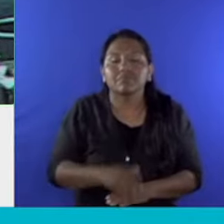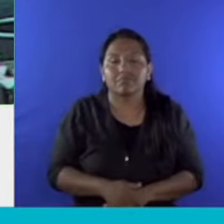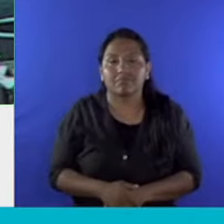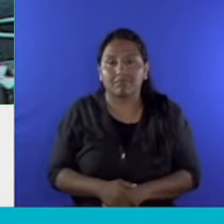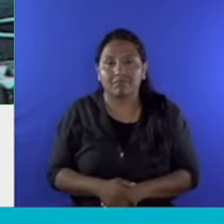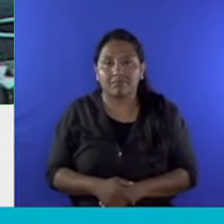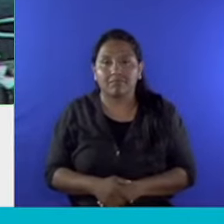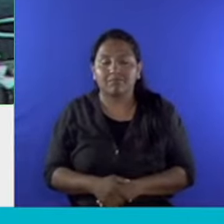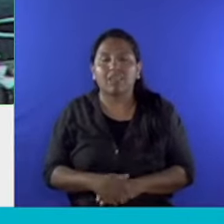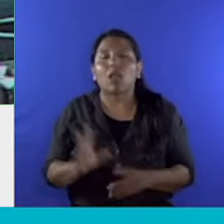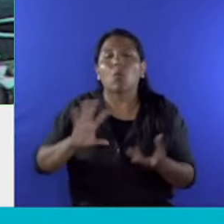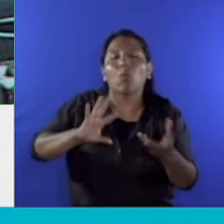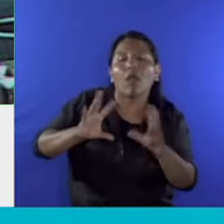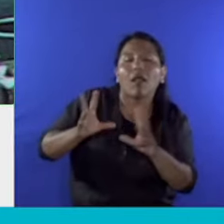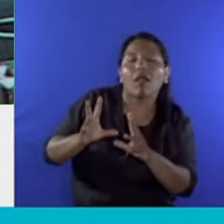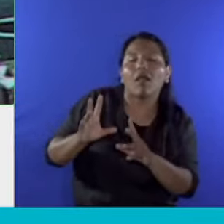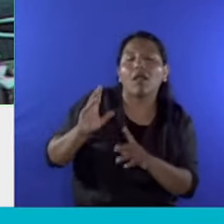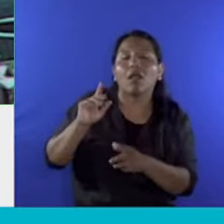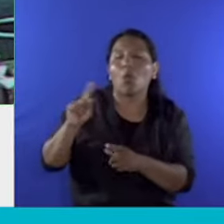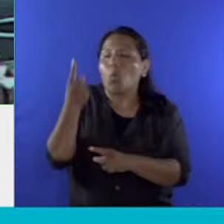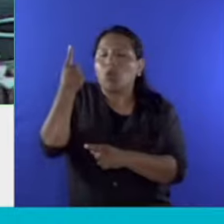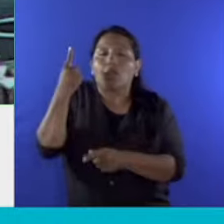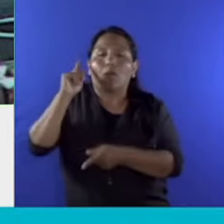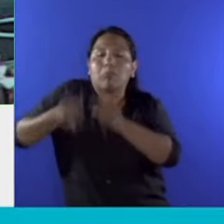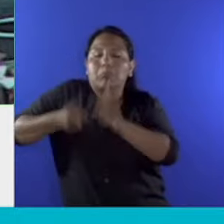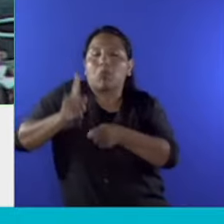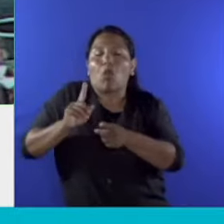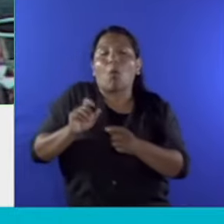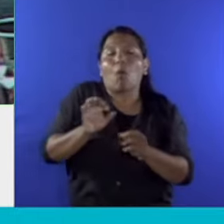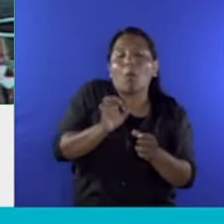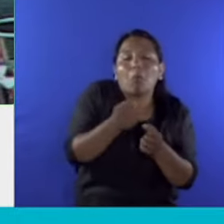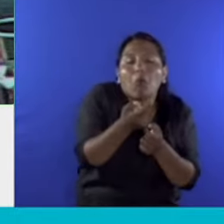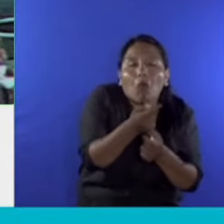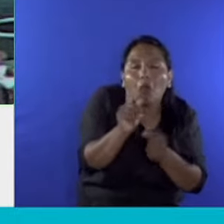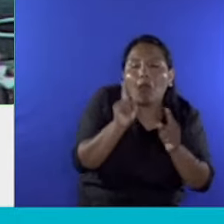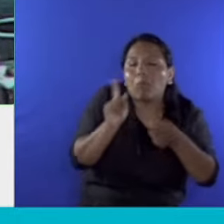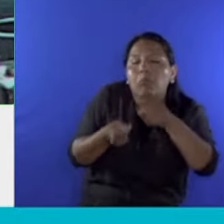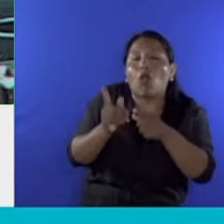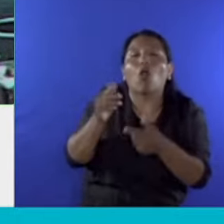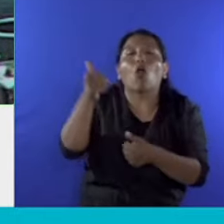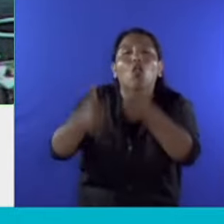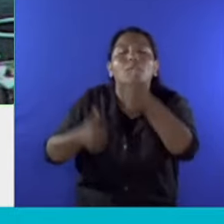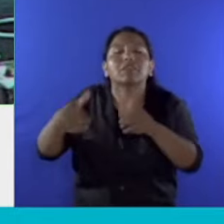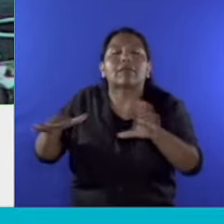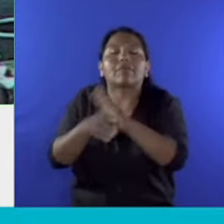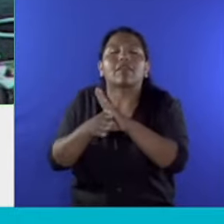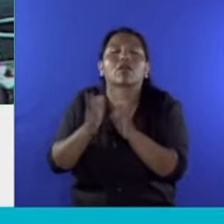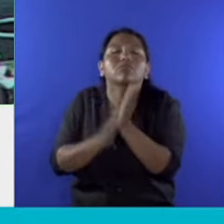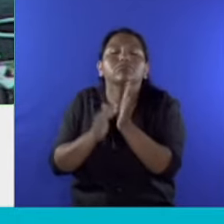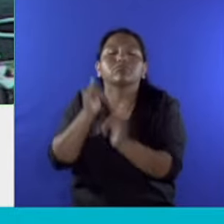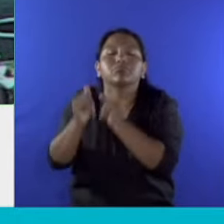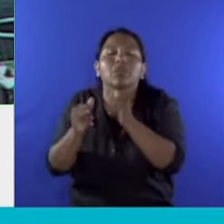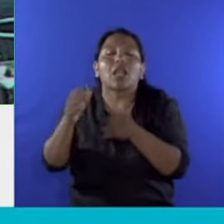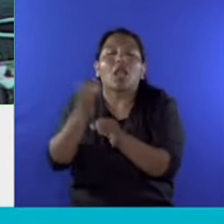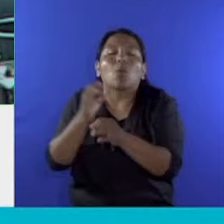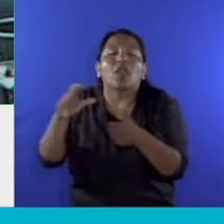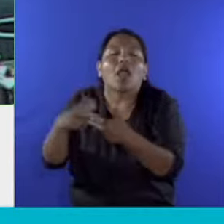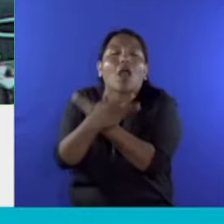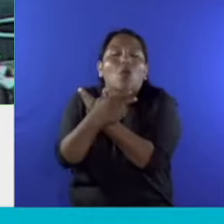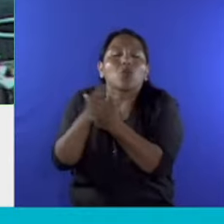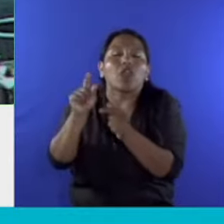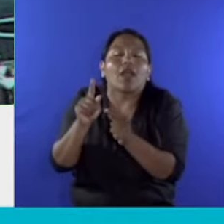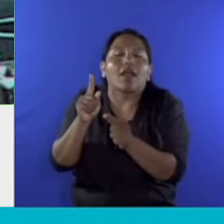¿A qué modelo se ajusta? ¿Son monopolios y oligopolios o es un mercado de competencia perfecta como el que describe la escuela austríaca a cargo